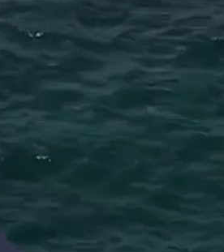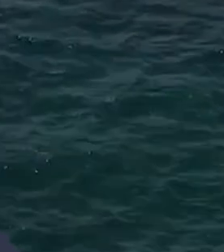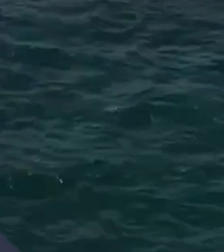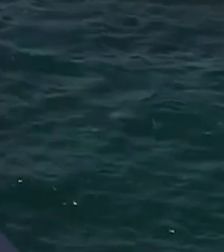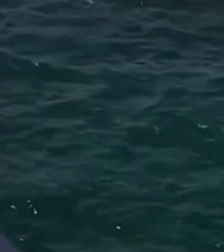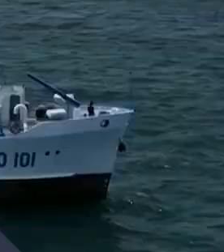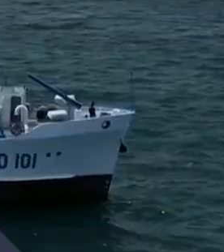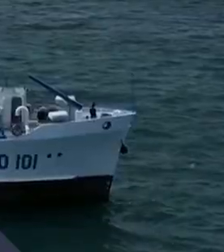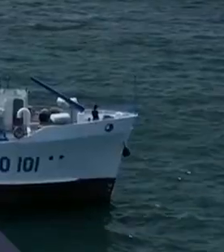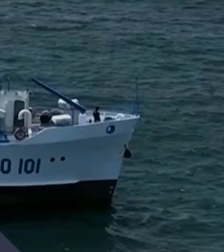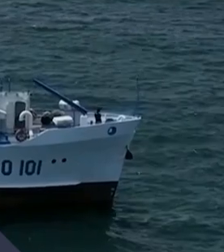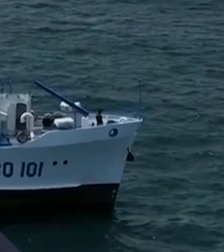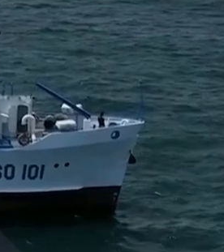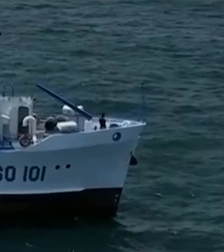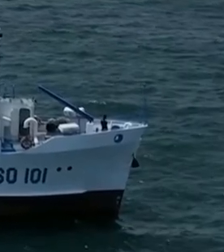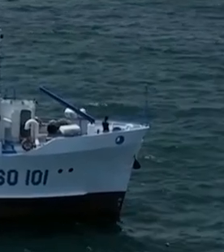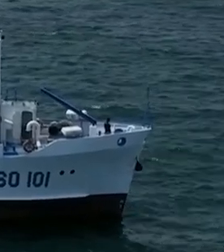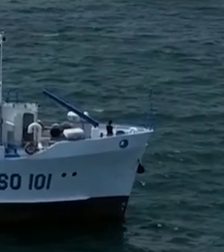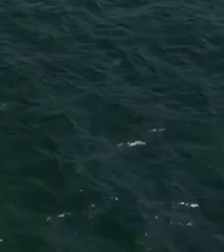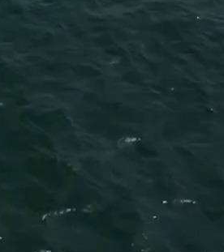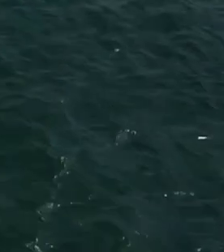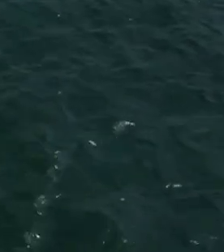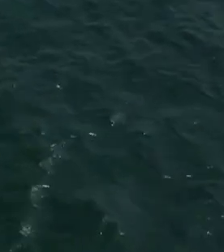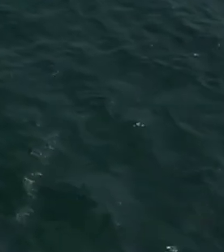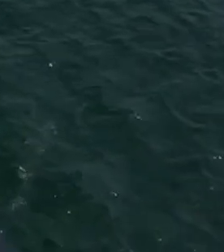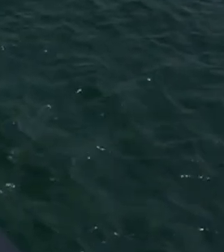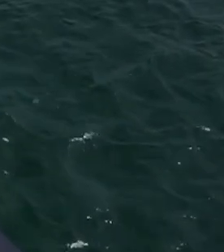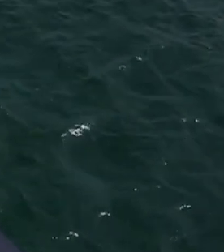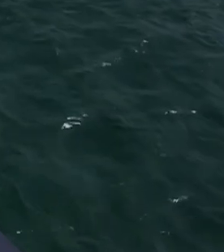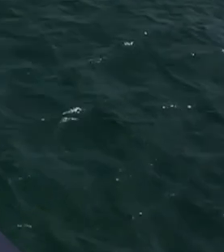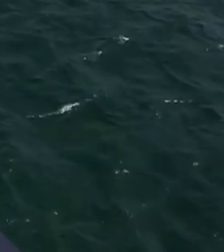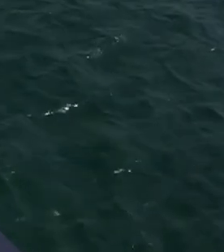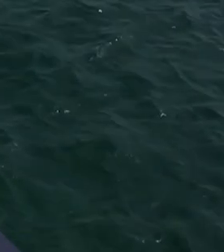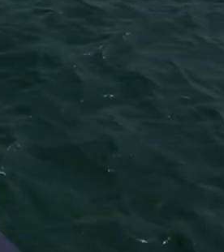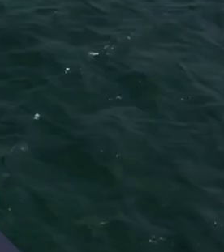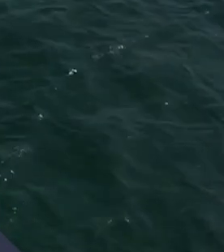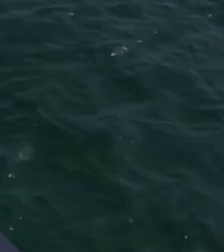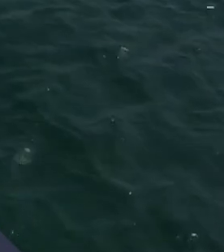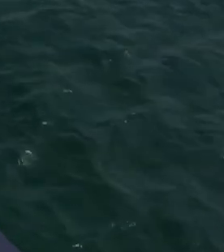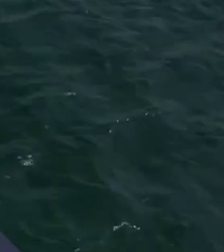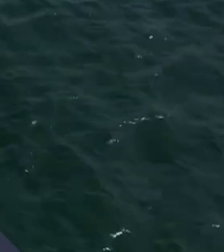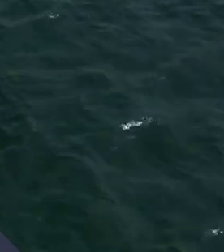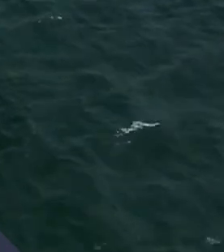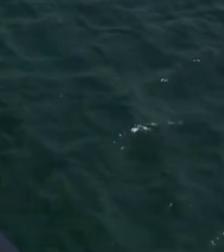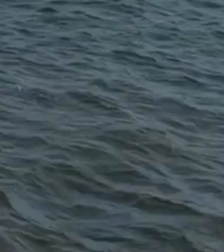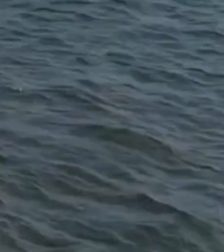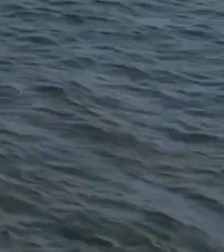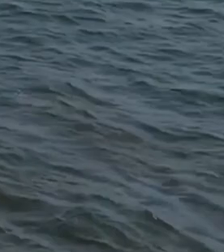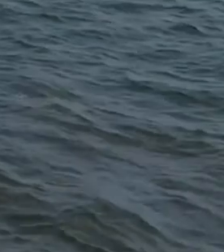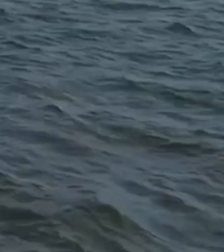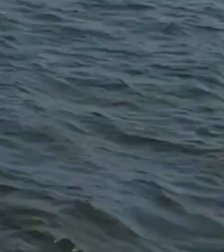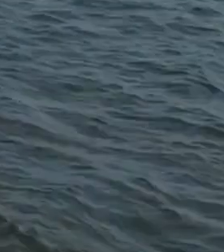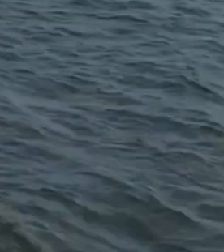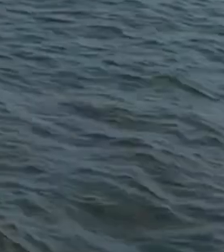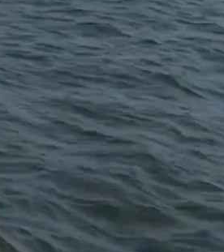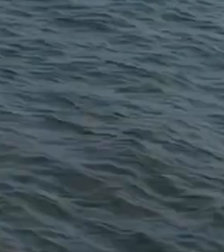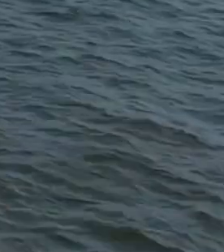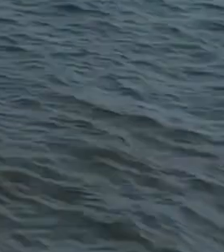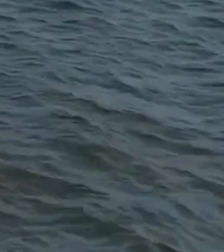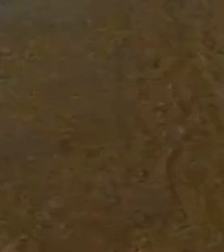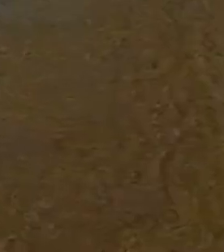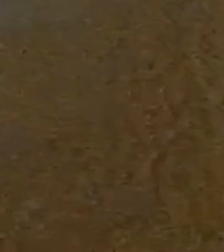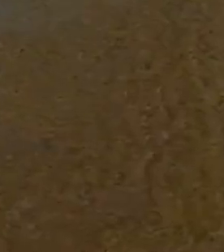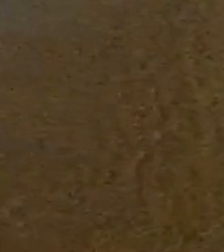250 toneladas de sargazo. Se habilitaron 16 embarcaciones menores con sus accesorios y se adquirió